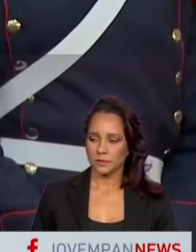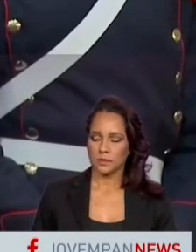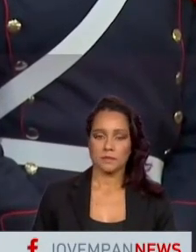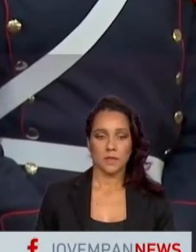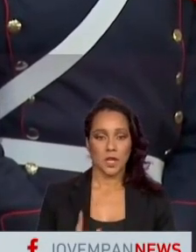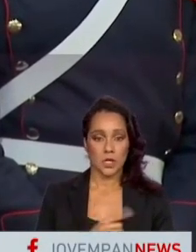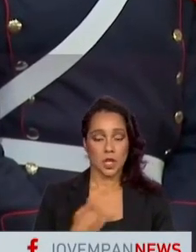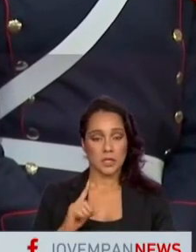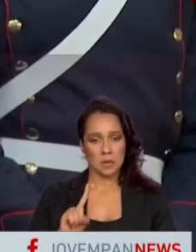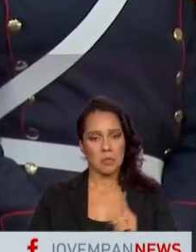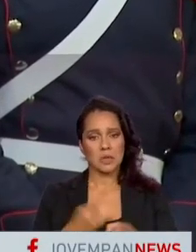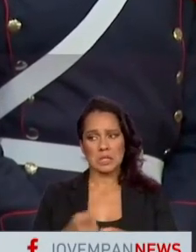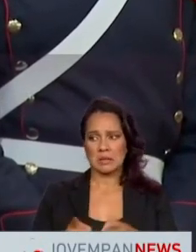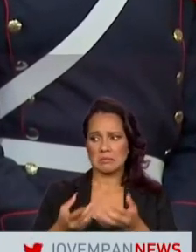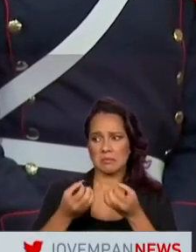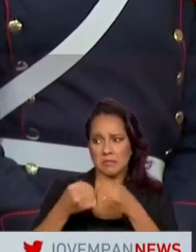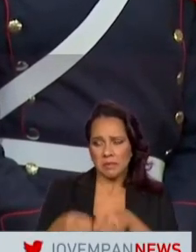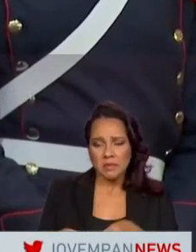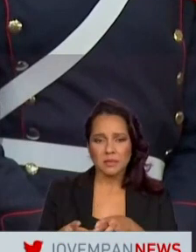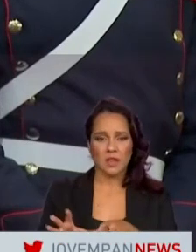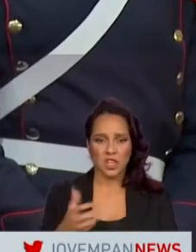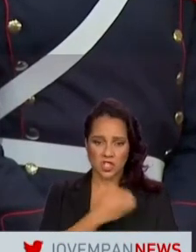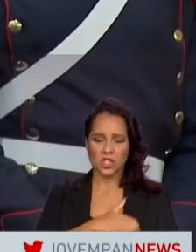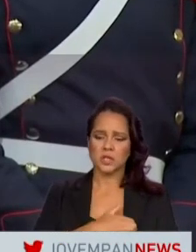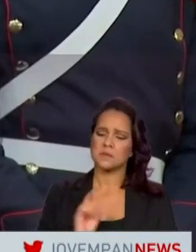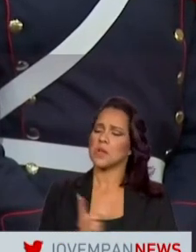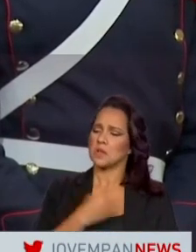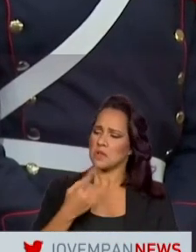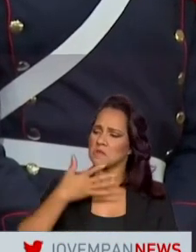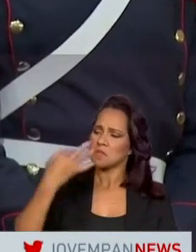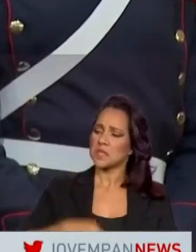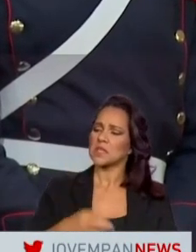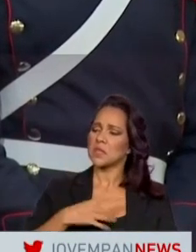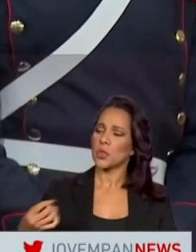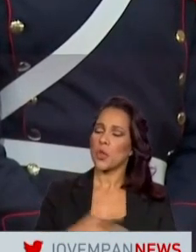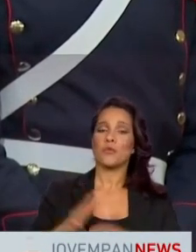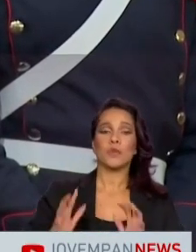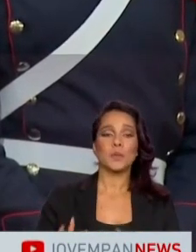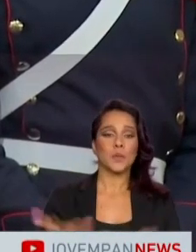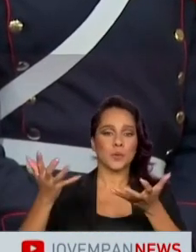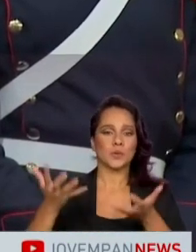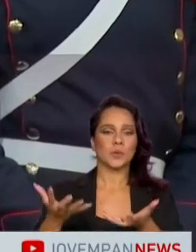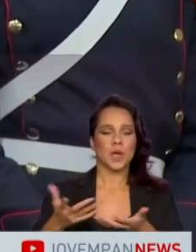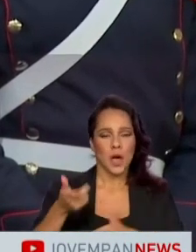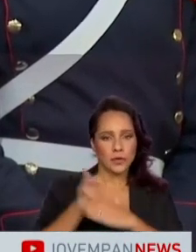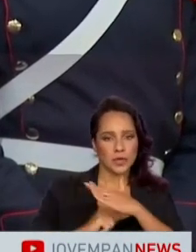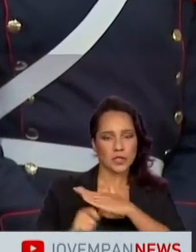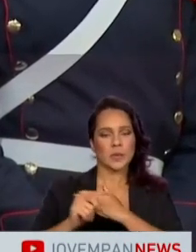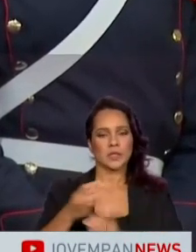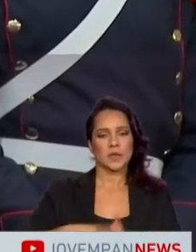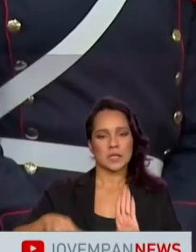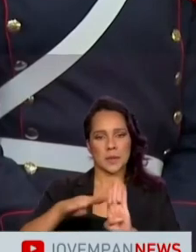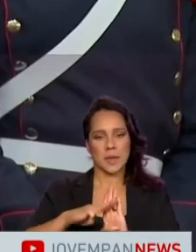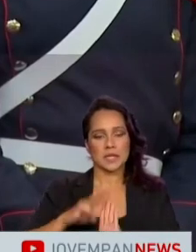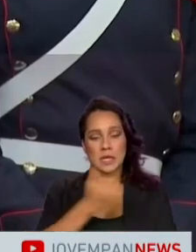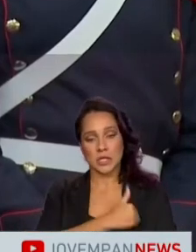Y nós, después de la tragedia argentina, nós estamos totalmente consubstanciados en dar un nuevo impulso al investimento en las Fuerzas